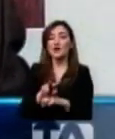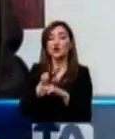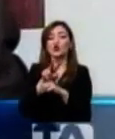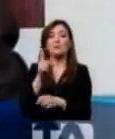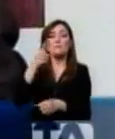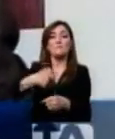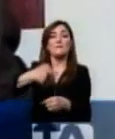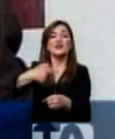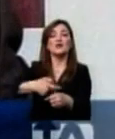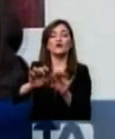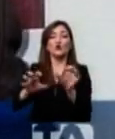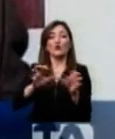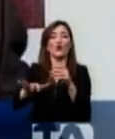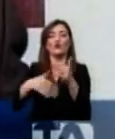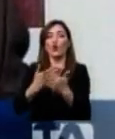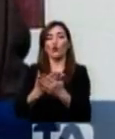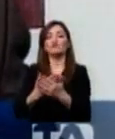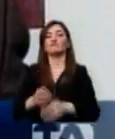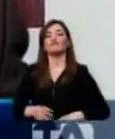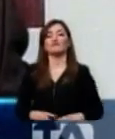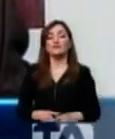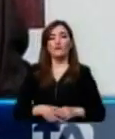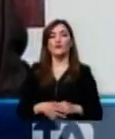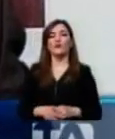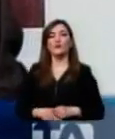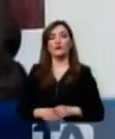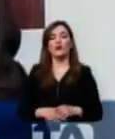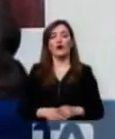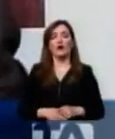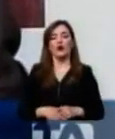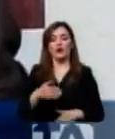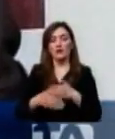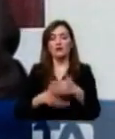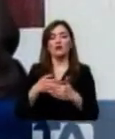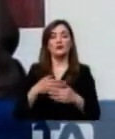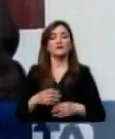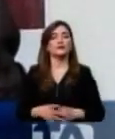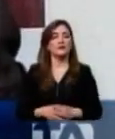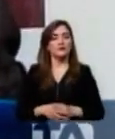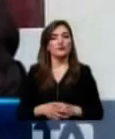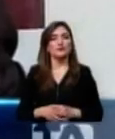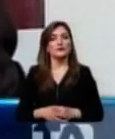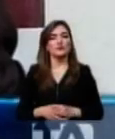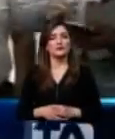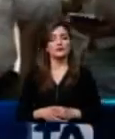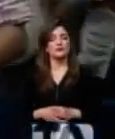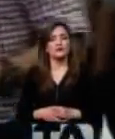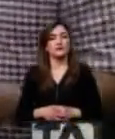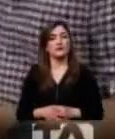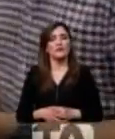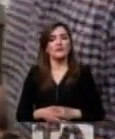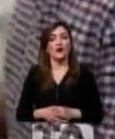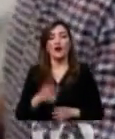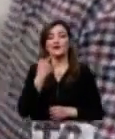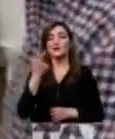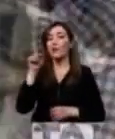focalizadas a los medios para efectos de determinar con el debido proceso lo que corresponda y es que el anuncio